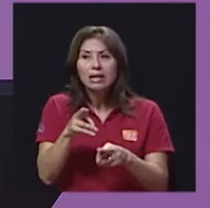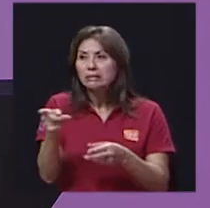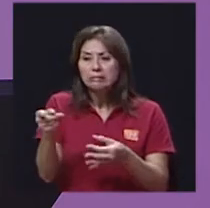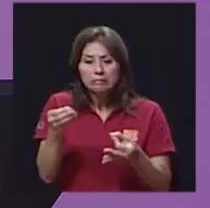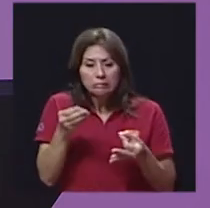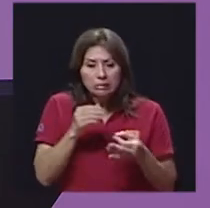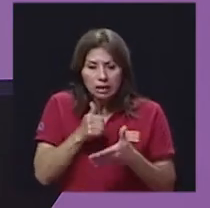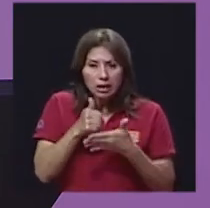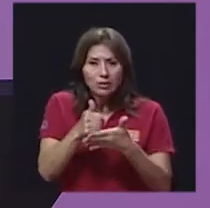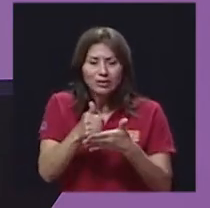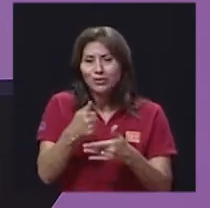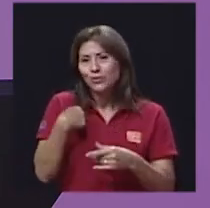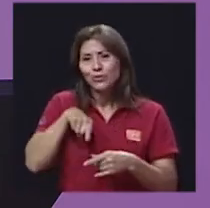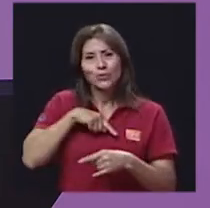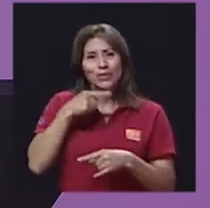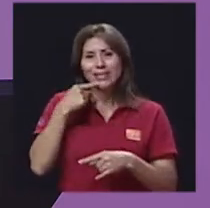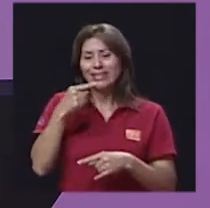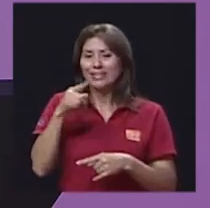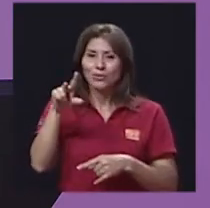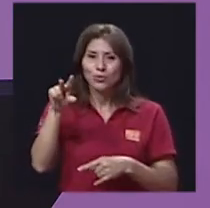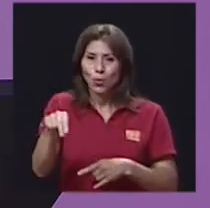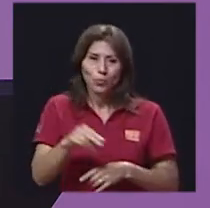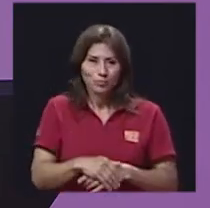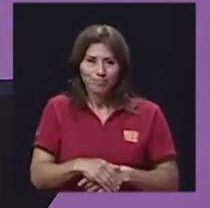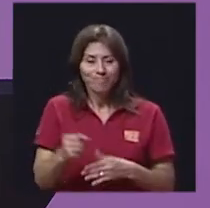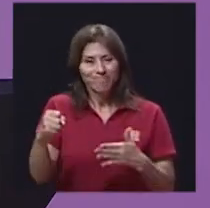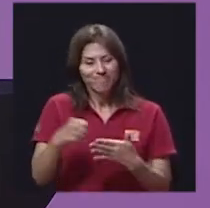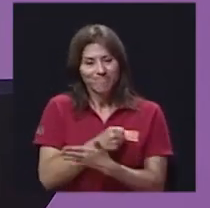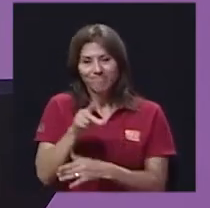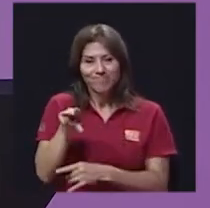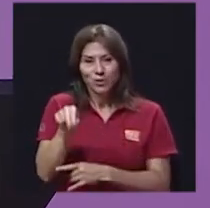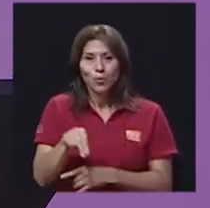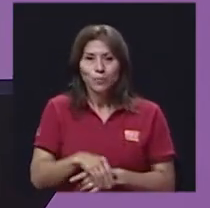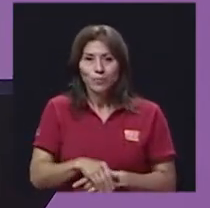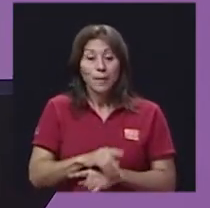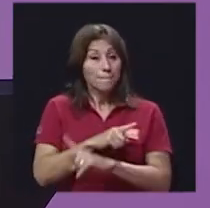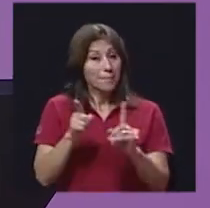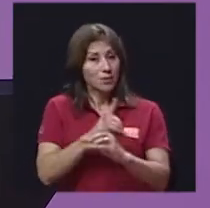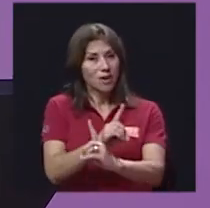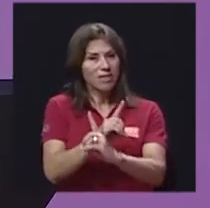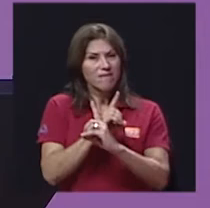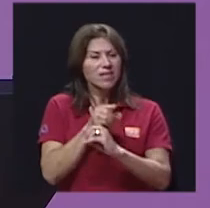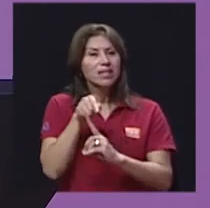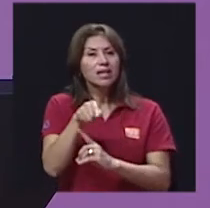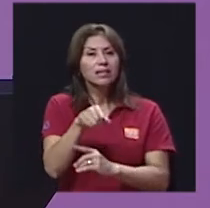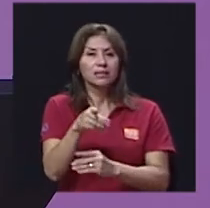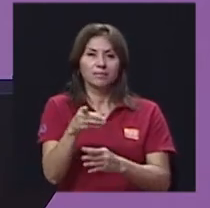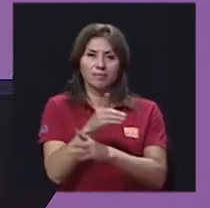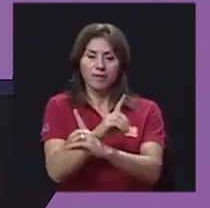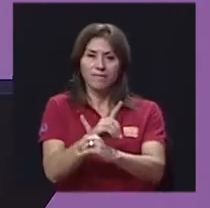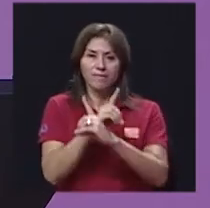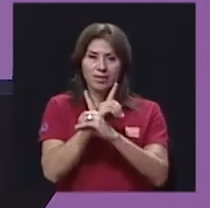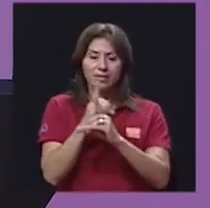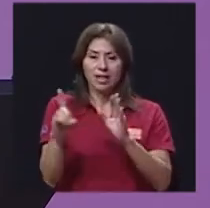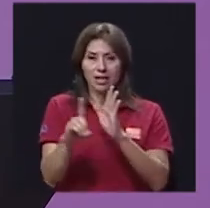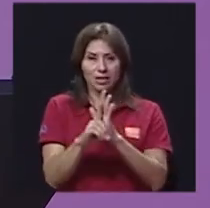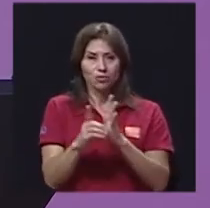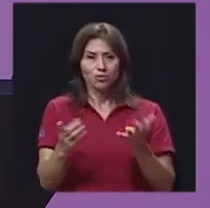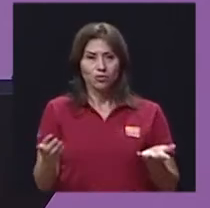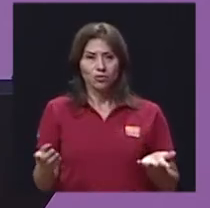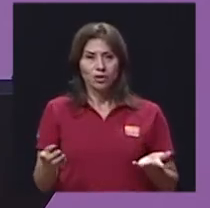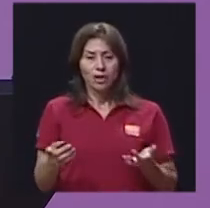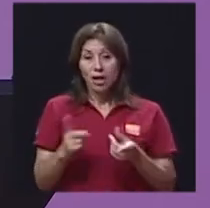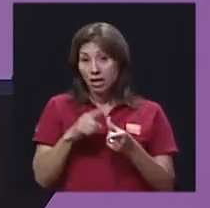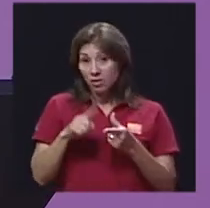no. Pero la defensa es una institución de defensa de derechos. Entonces, en realidad no los dejamos tanto de